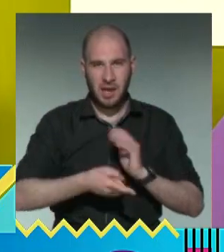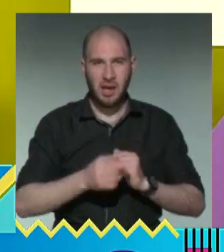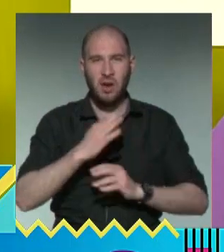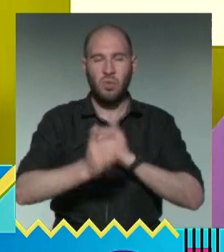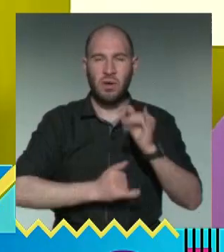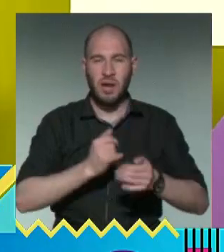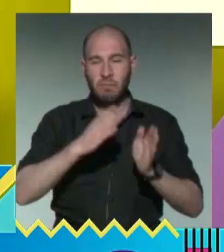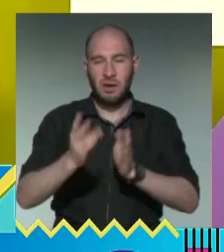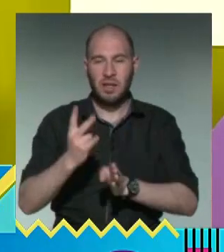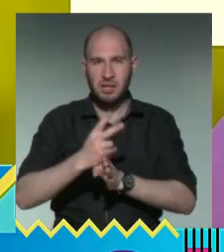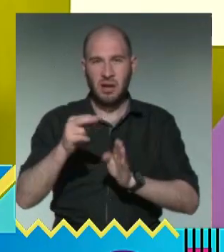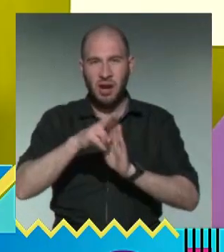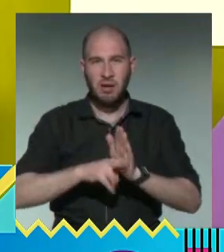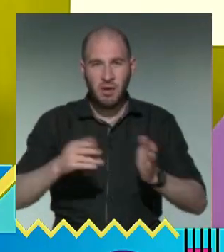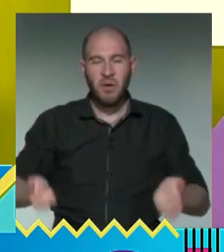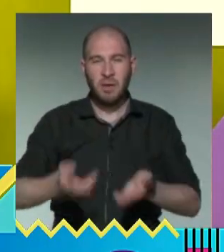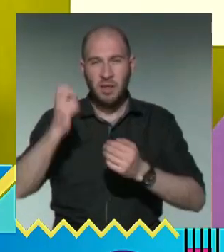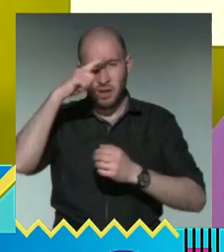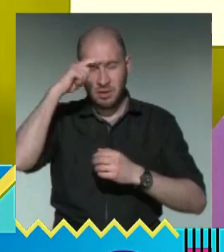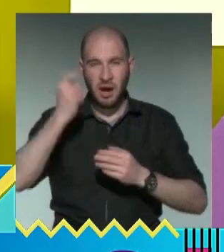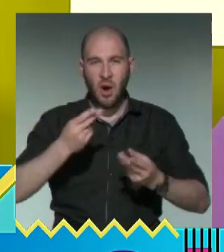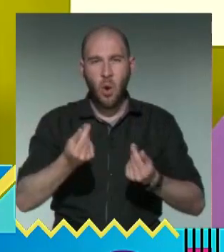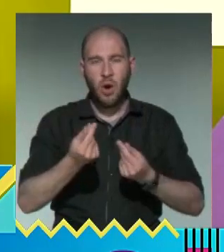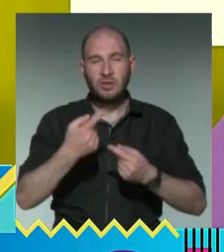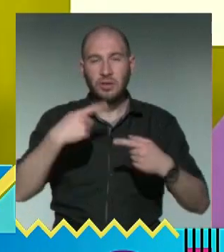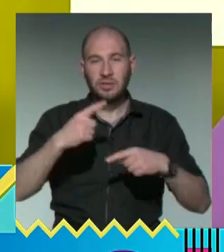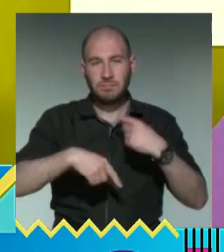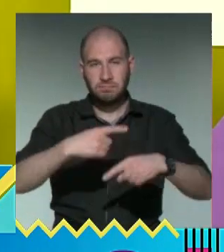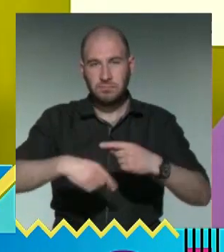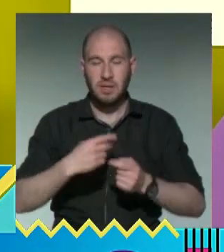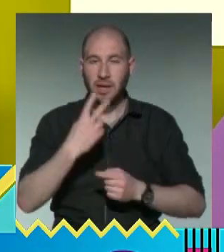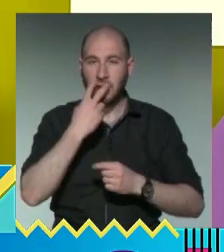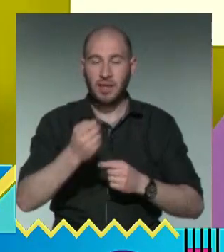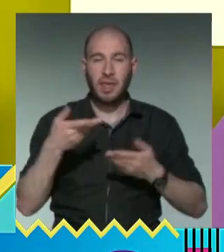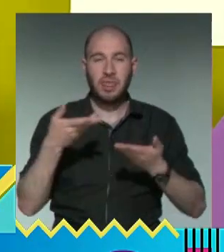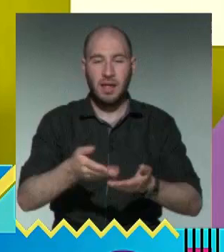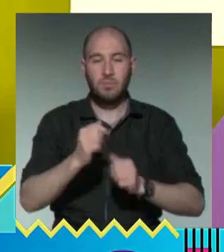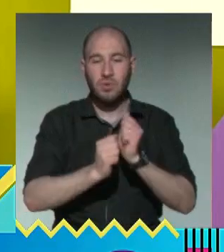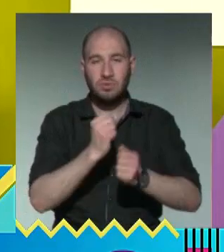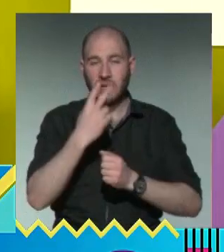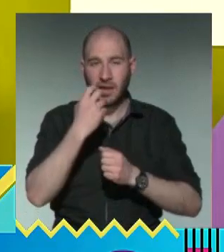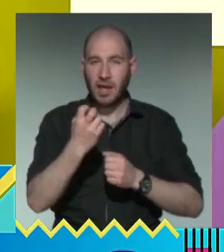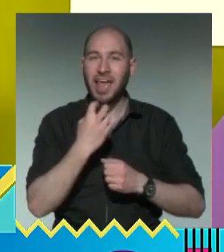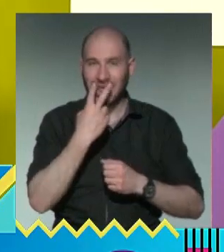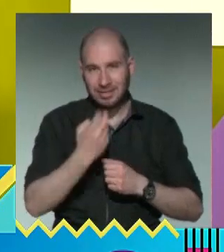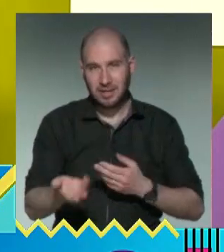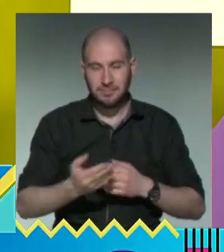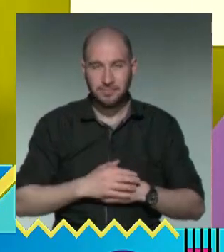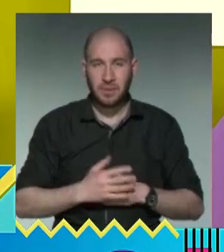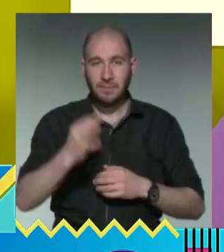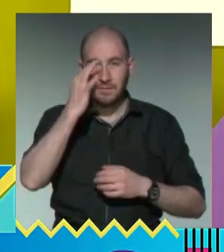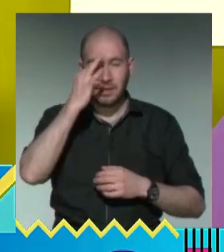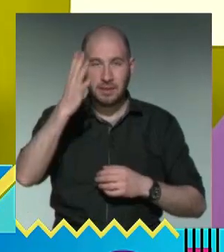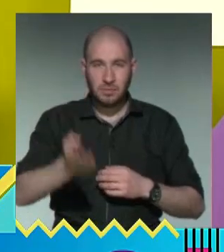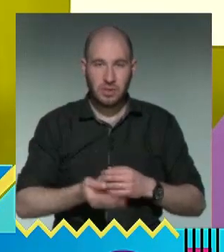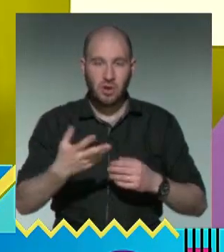habla de la segunda etapa del régimen de fomento nacional para el uso de fuentes renovables de energía destinada a la producción de energía eléctrica. Este 20%